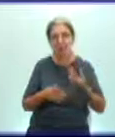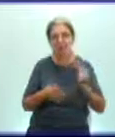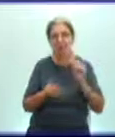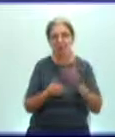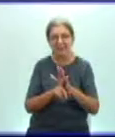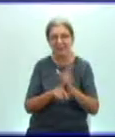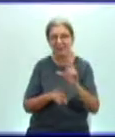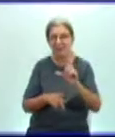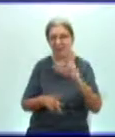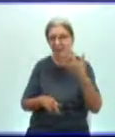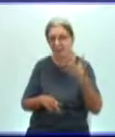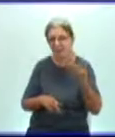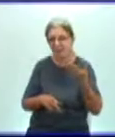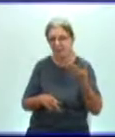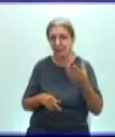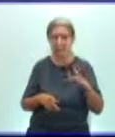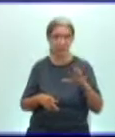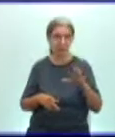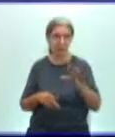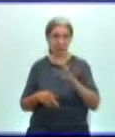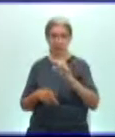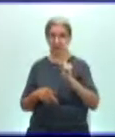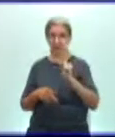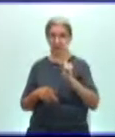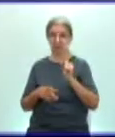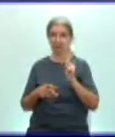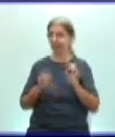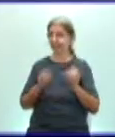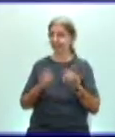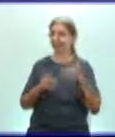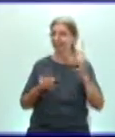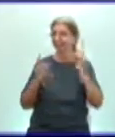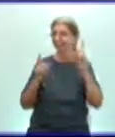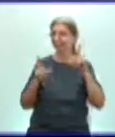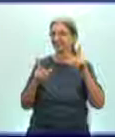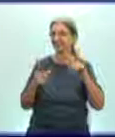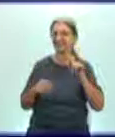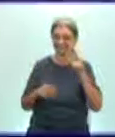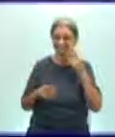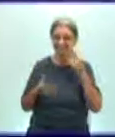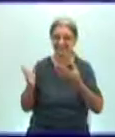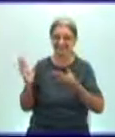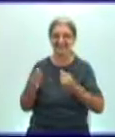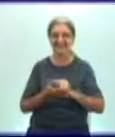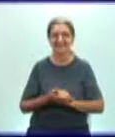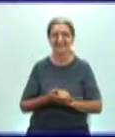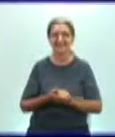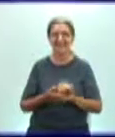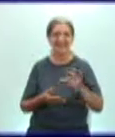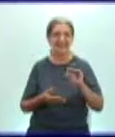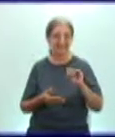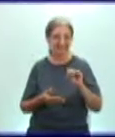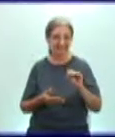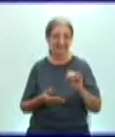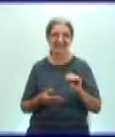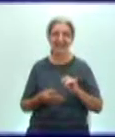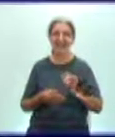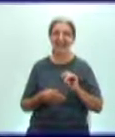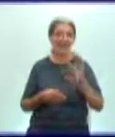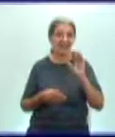cuento, porque estos autores todos son sumamente originales. Véalo ahí en pantalla. Dice en el